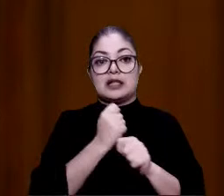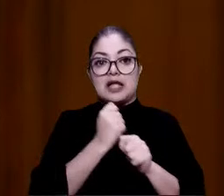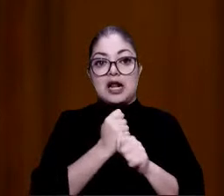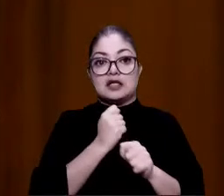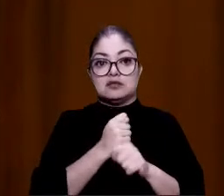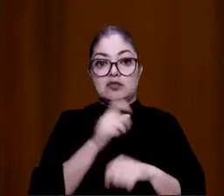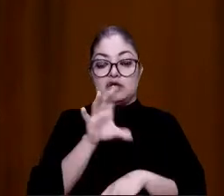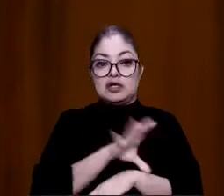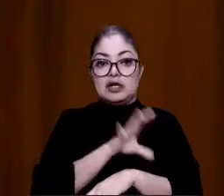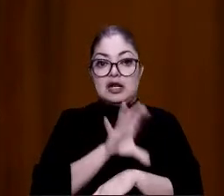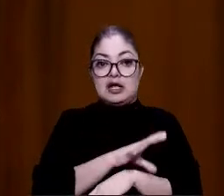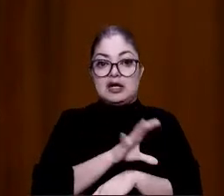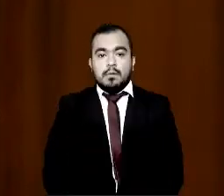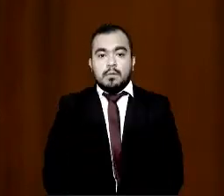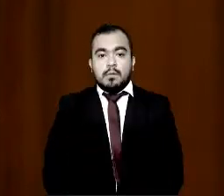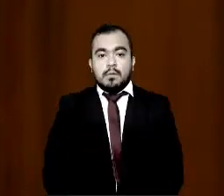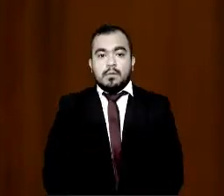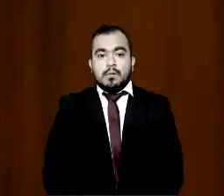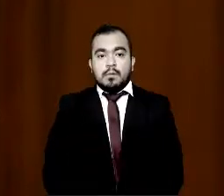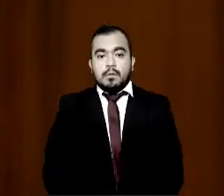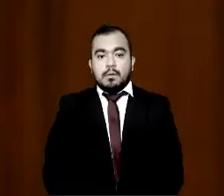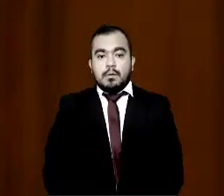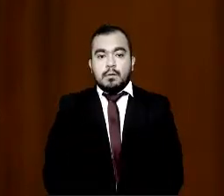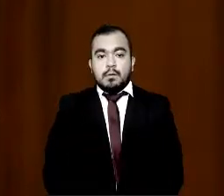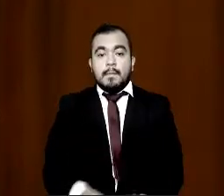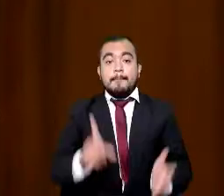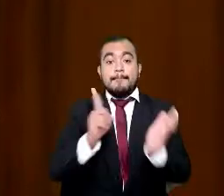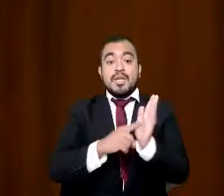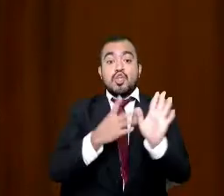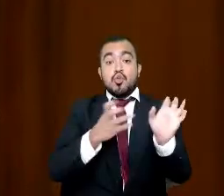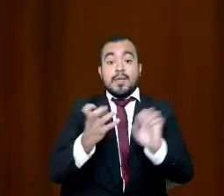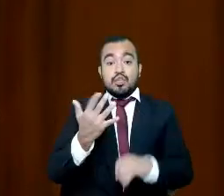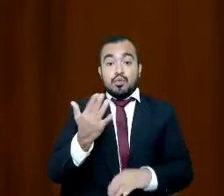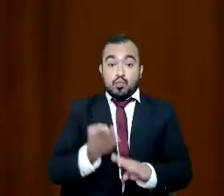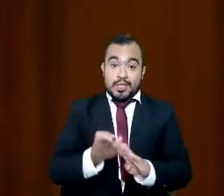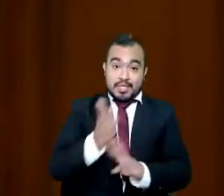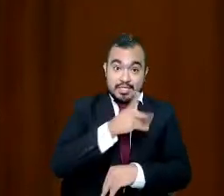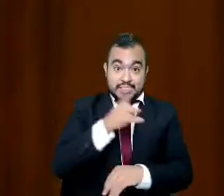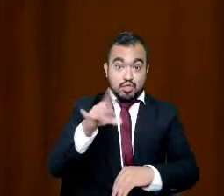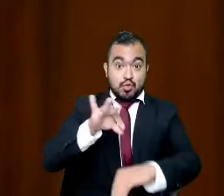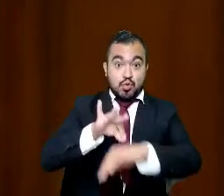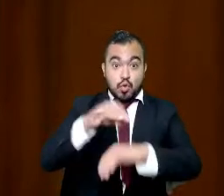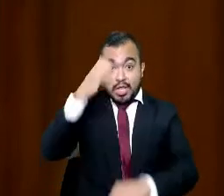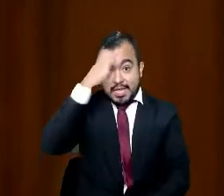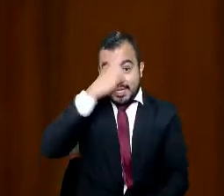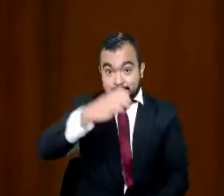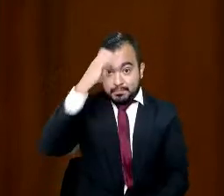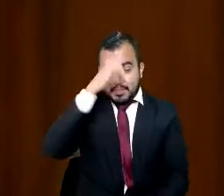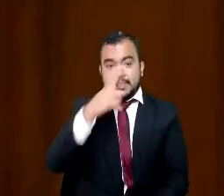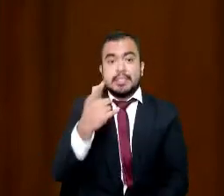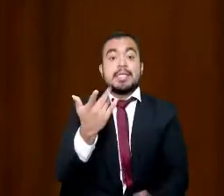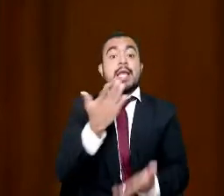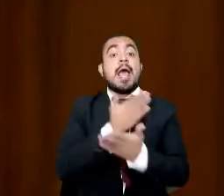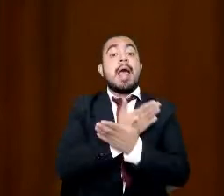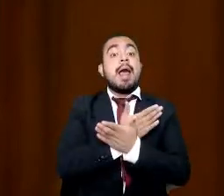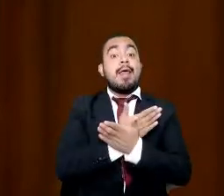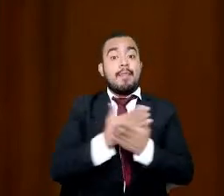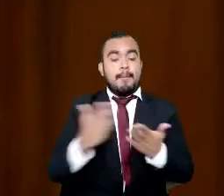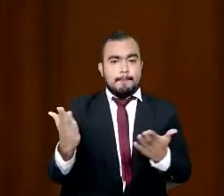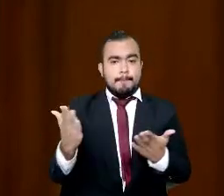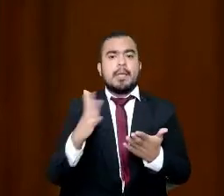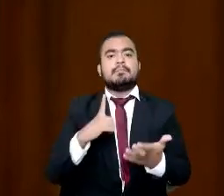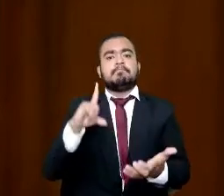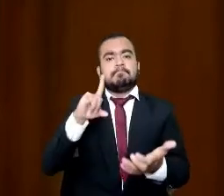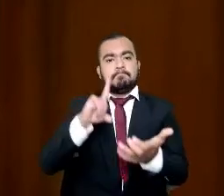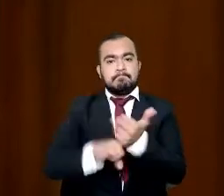eléctricos, que se constituyó en 1955. Esa es la experiencia que tienen. Y además lo que va a permitir es integrarlo con